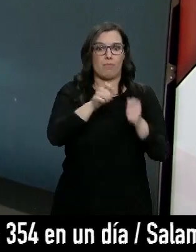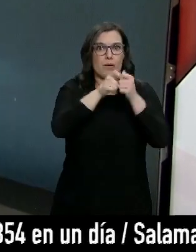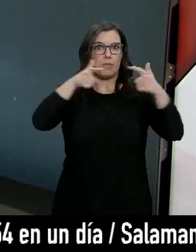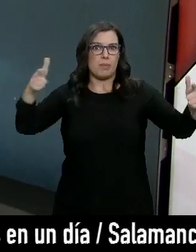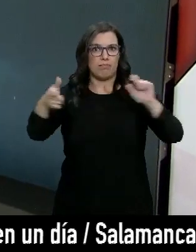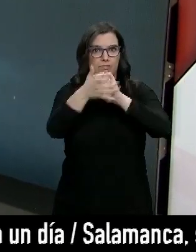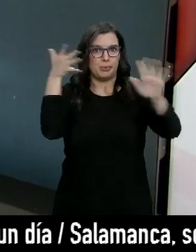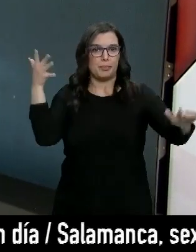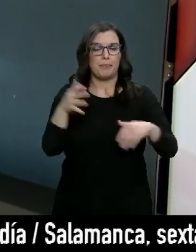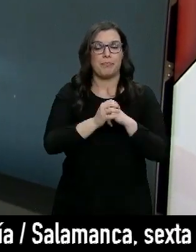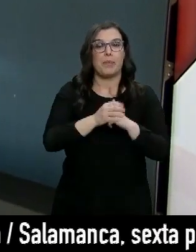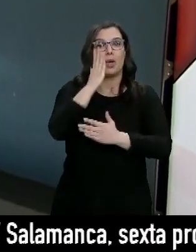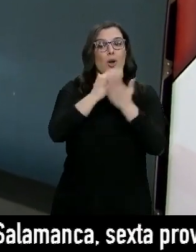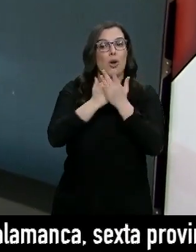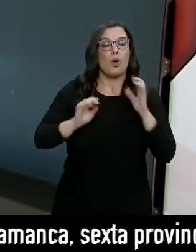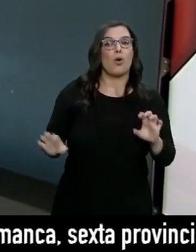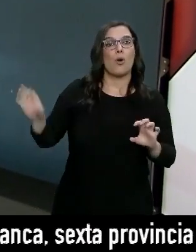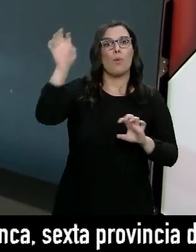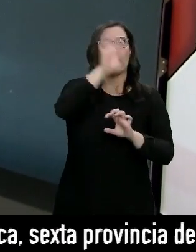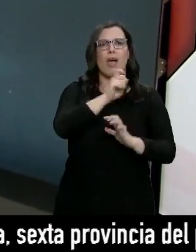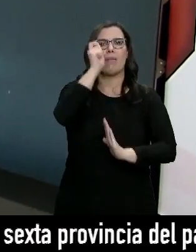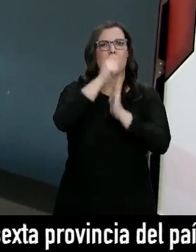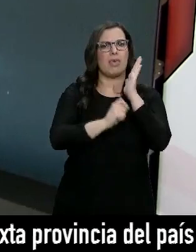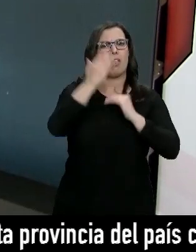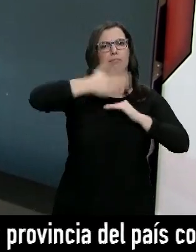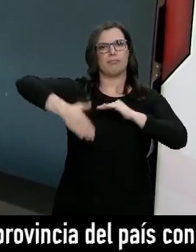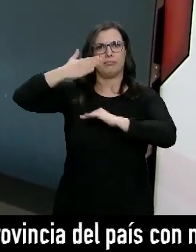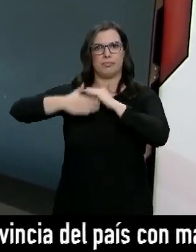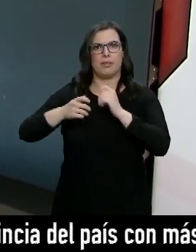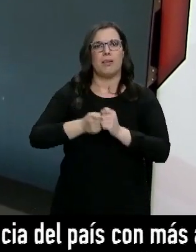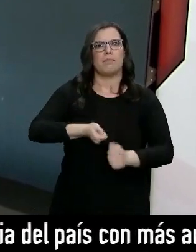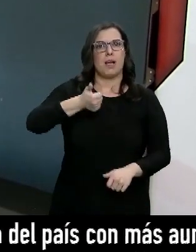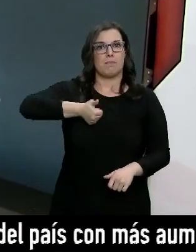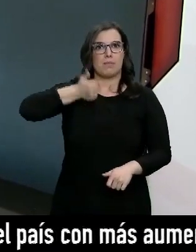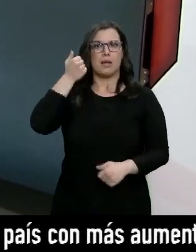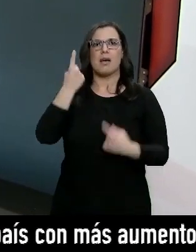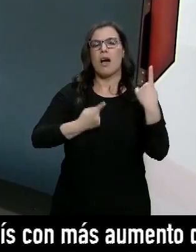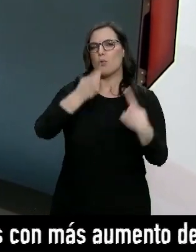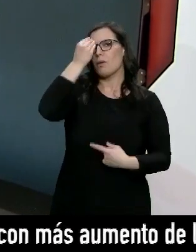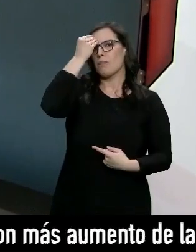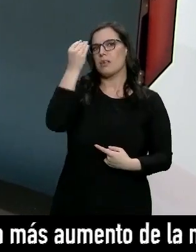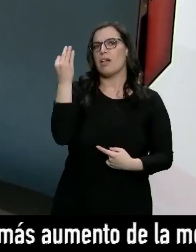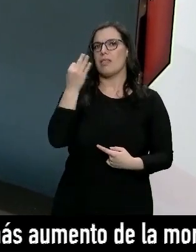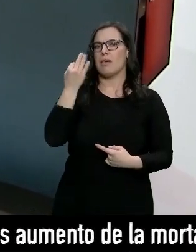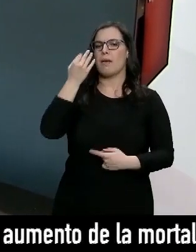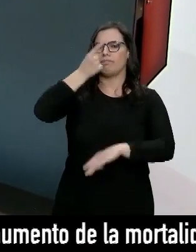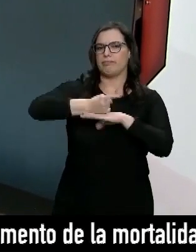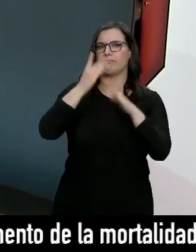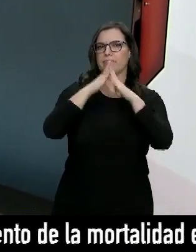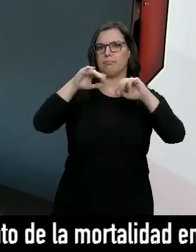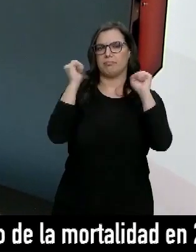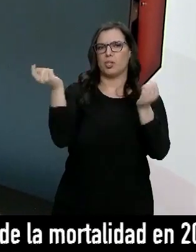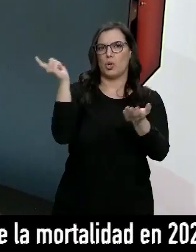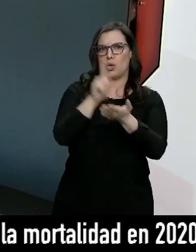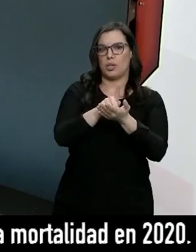los contagios. Las comunidades imponen nuevas restricciones y algunas creen incluso necesario volver a un confinamiento de la población. El